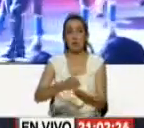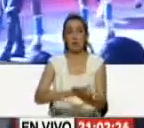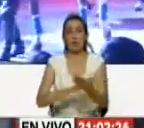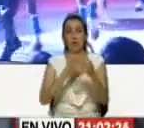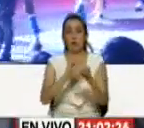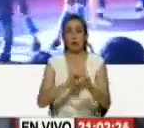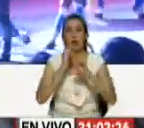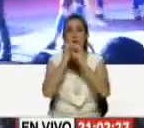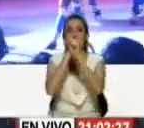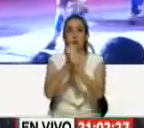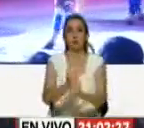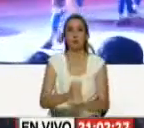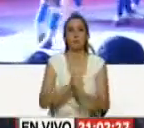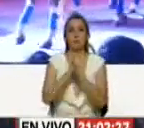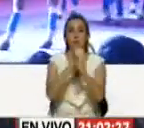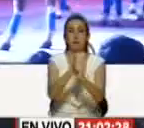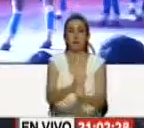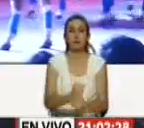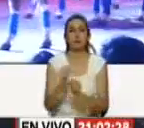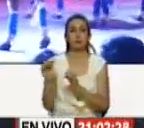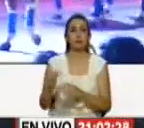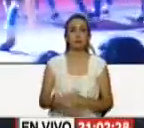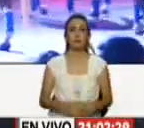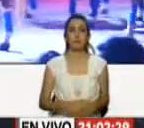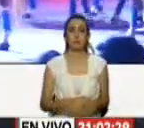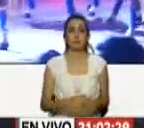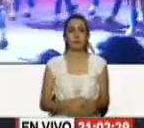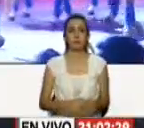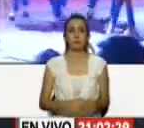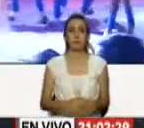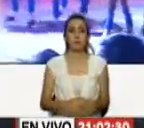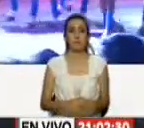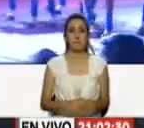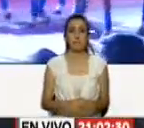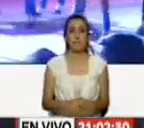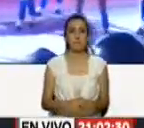quienes entonaron las marchas marciales.